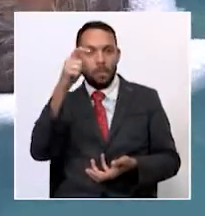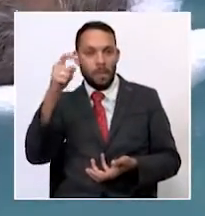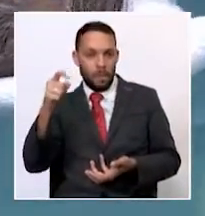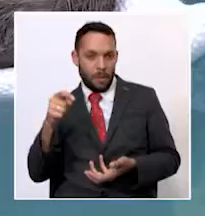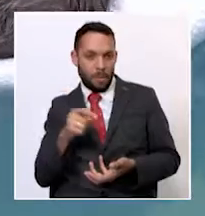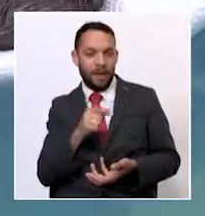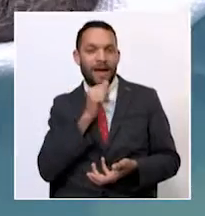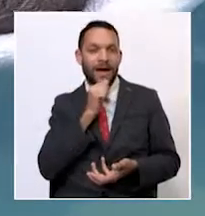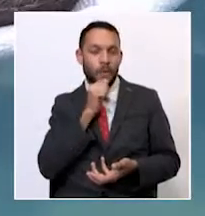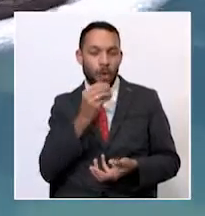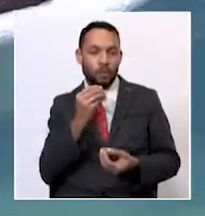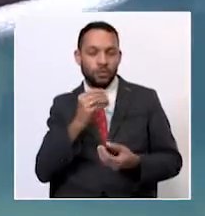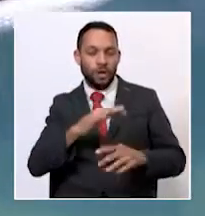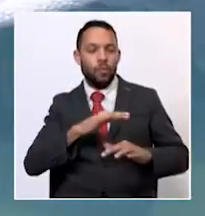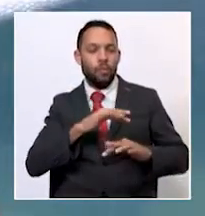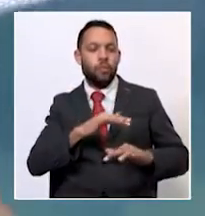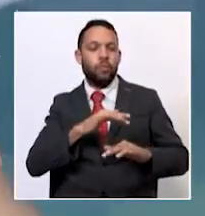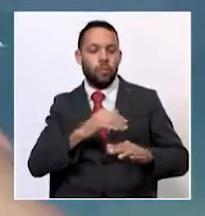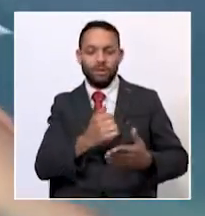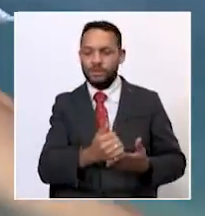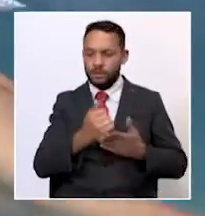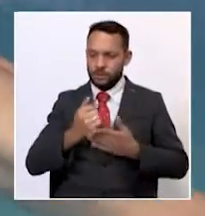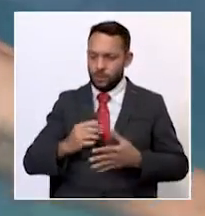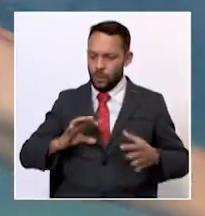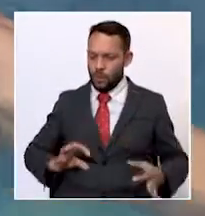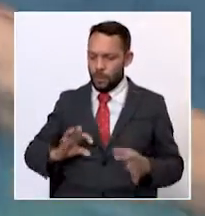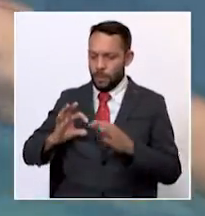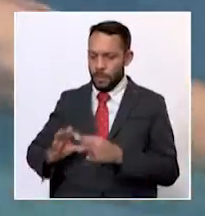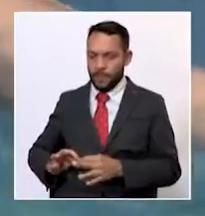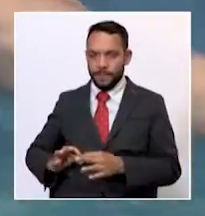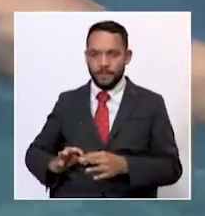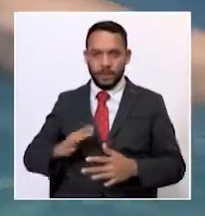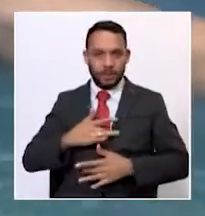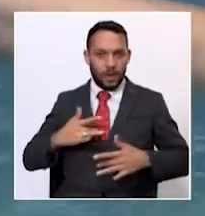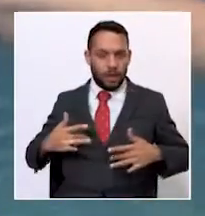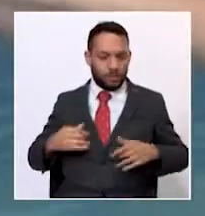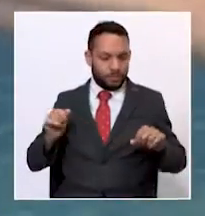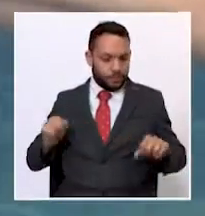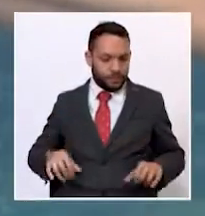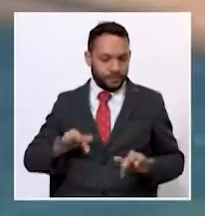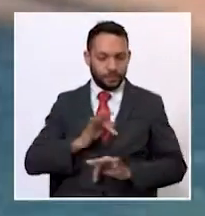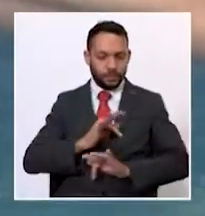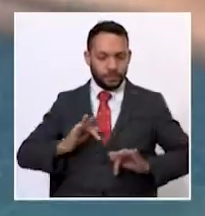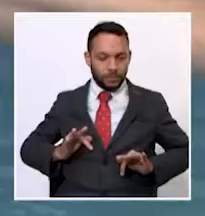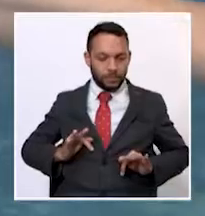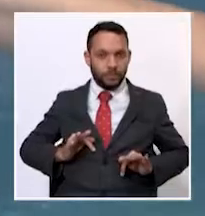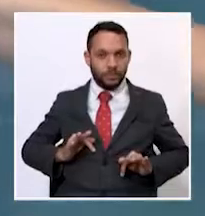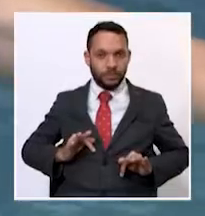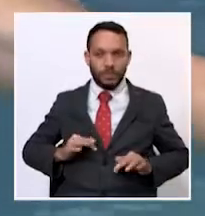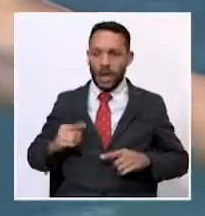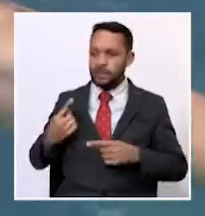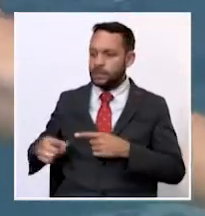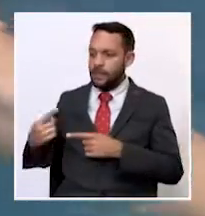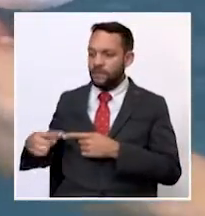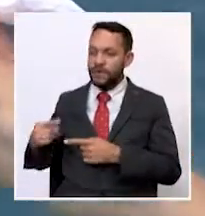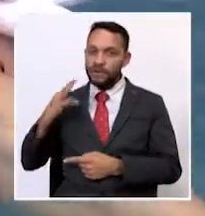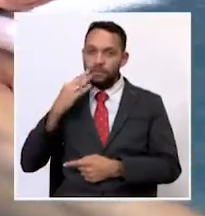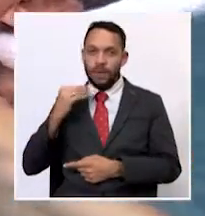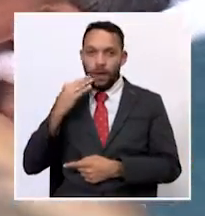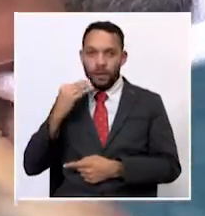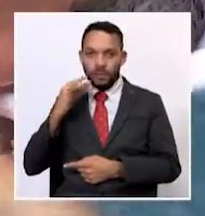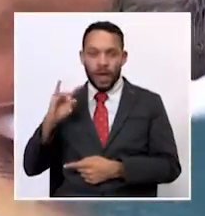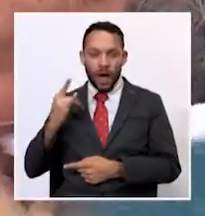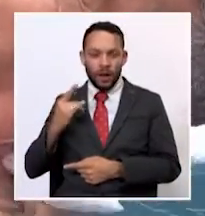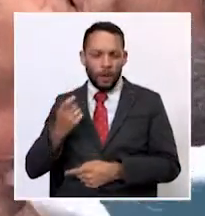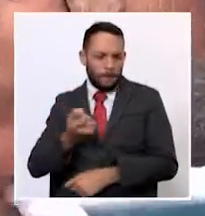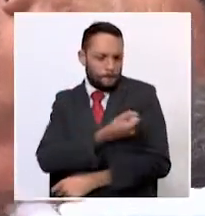lo tanto, este medio es absolutamente ideal para diferentes terapias. Cuando no hemos tenido experiencia de que nos pegamos un golpe y